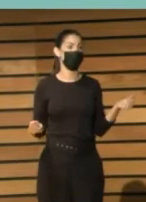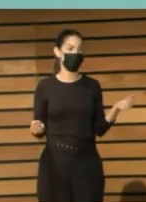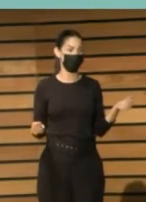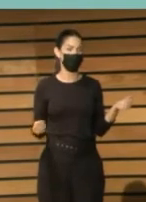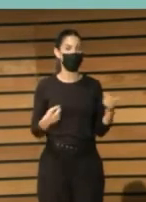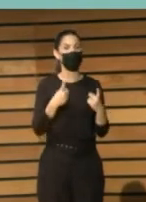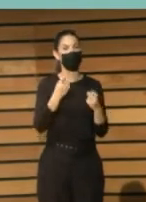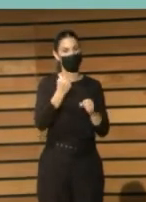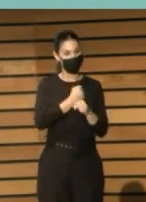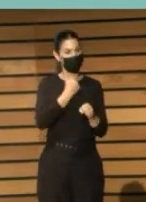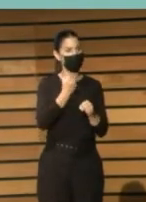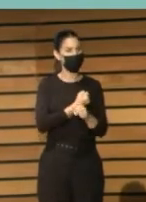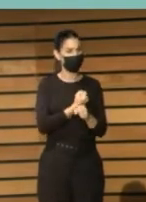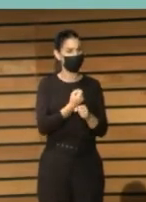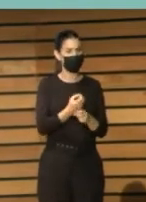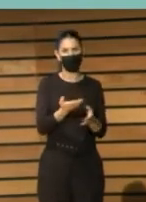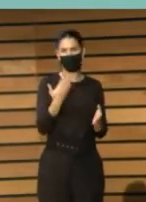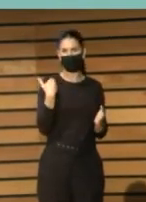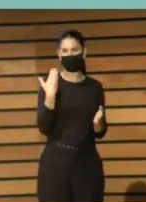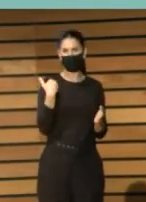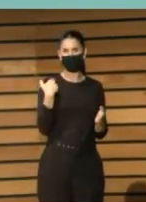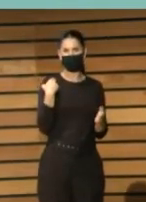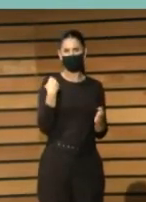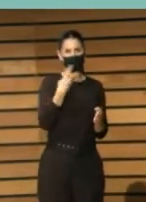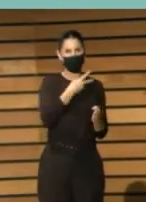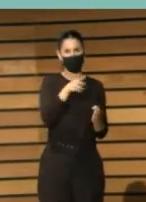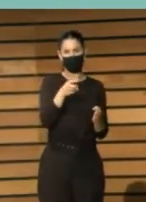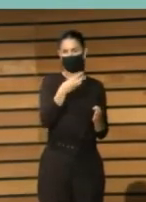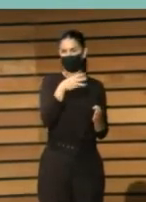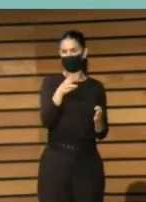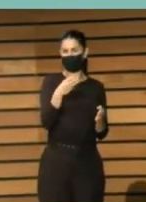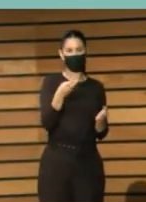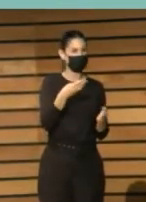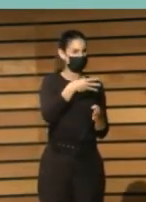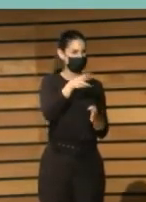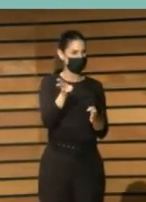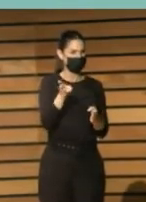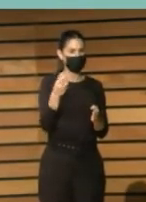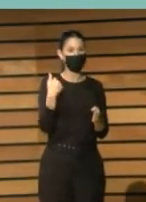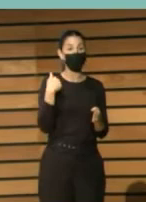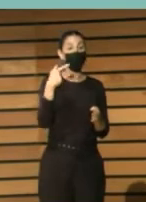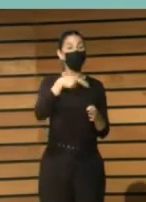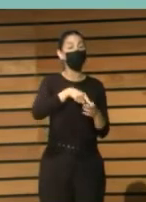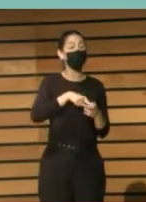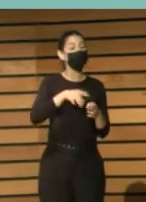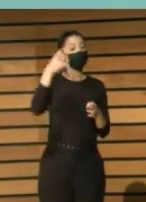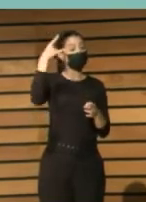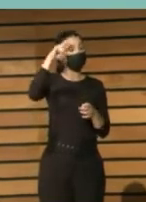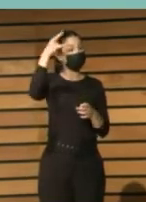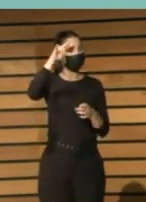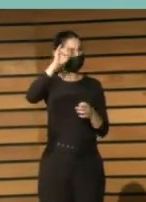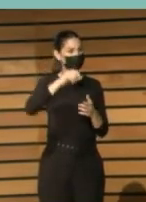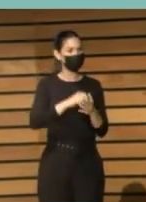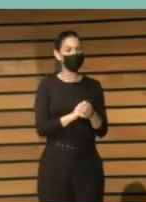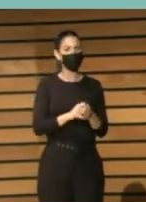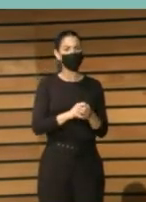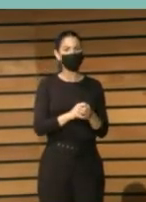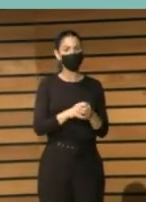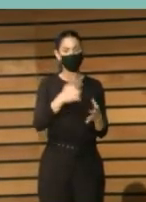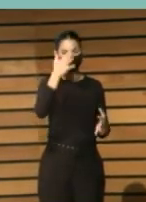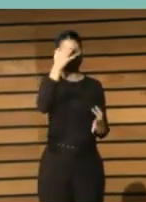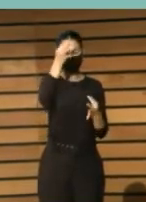hace 2-3 semanas, estuve en una tesis allí en Salamanca. Tenía por aquí ahora un dato.